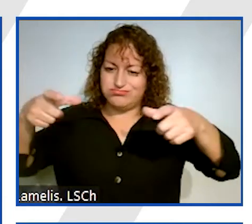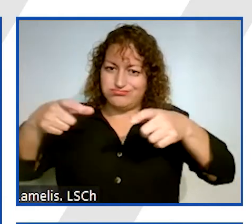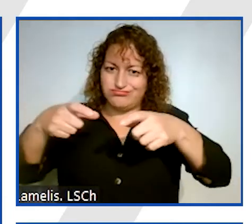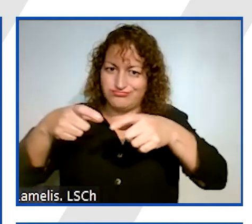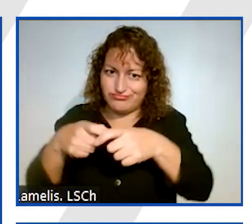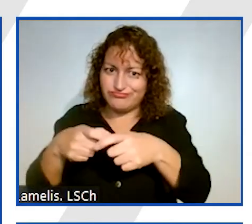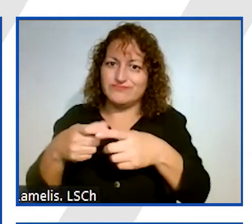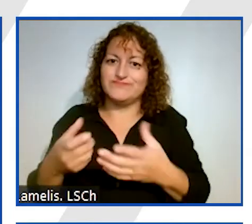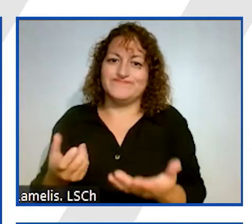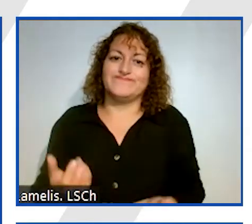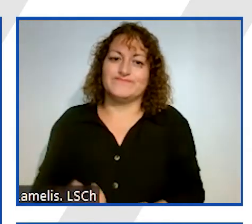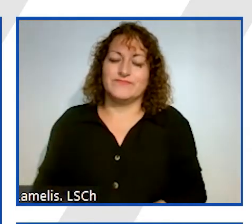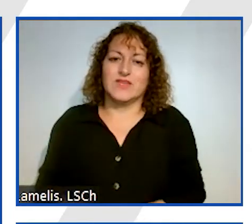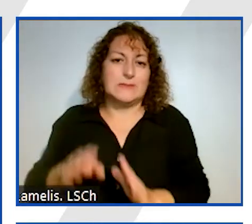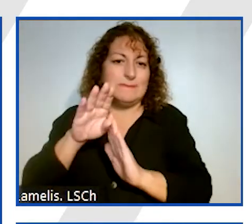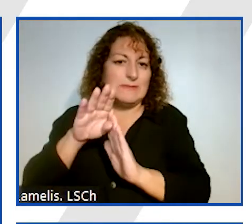tiburones.